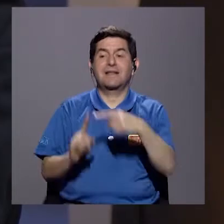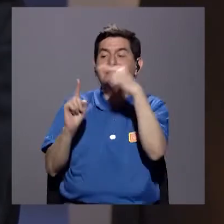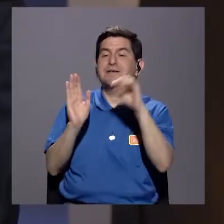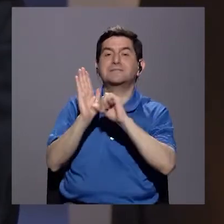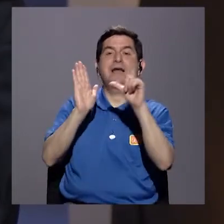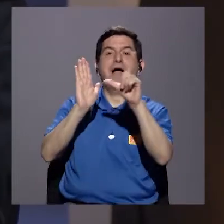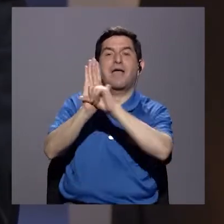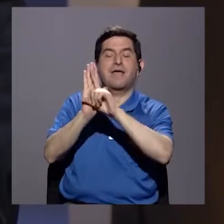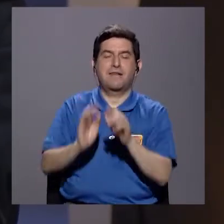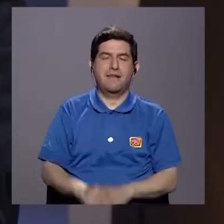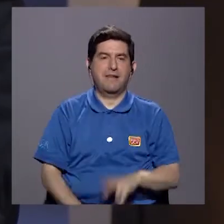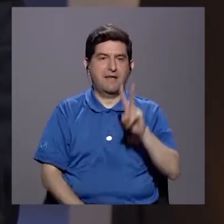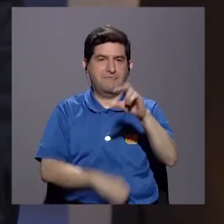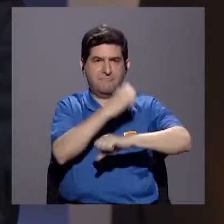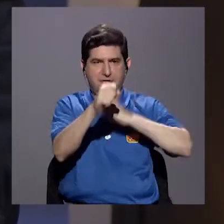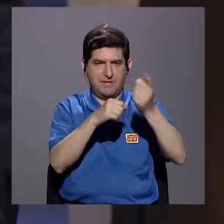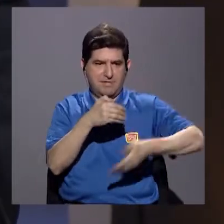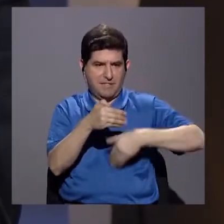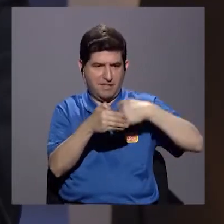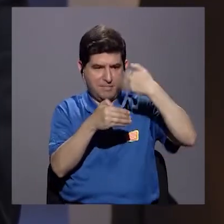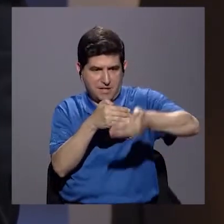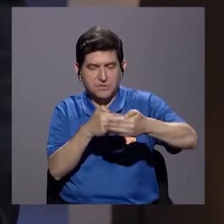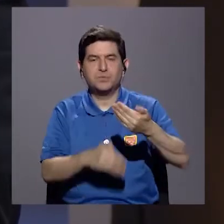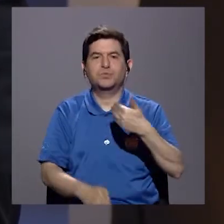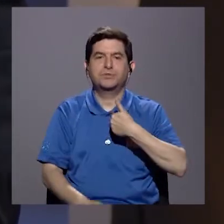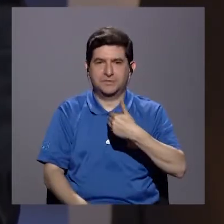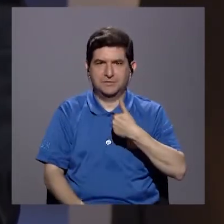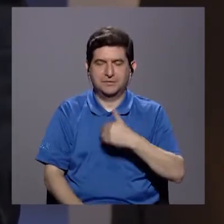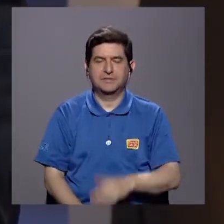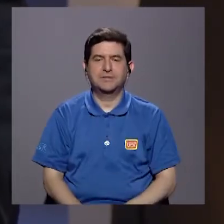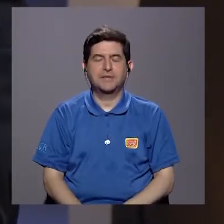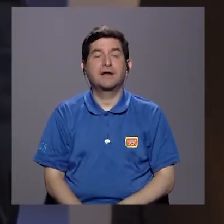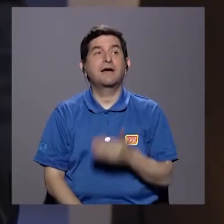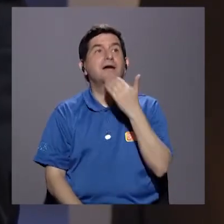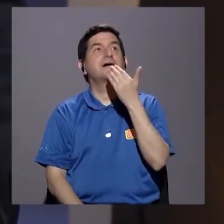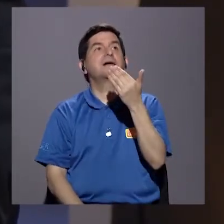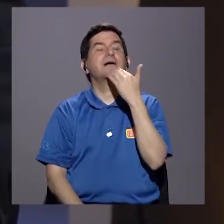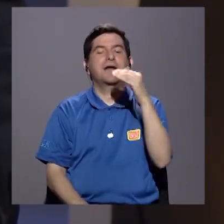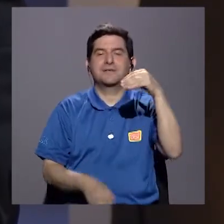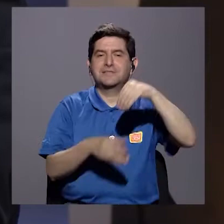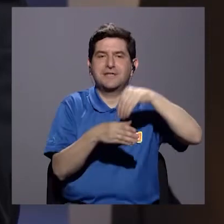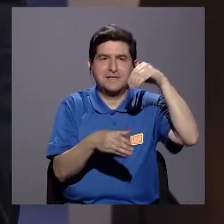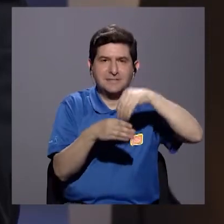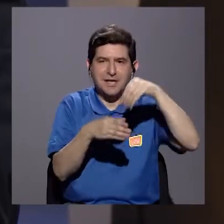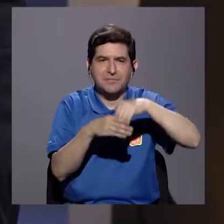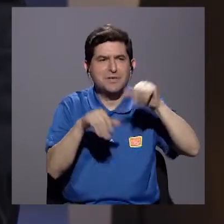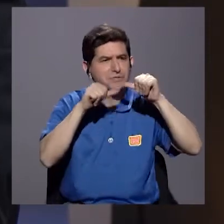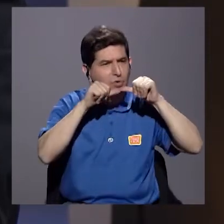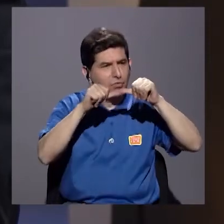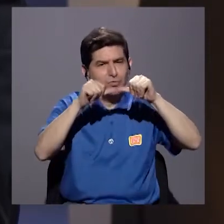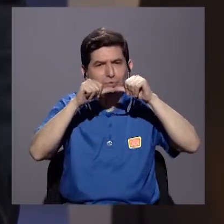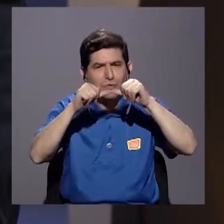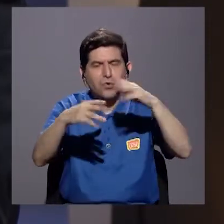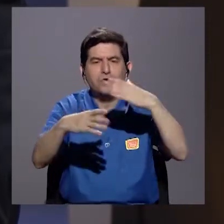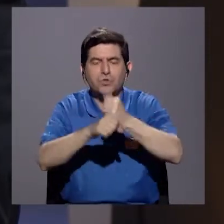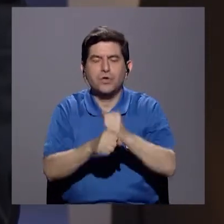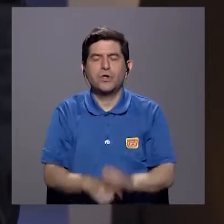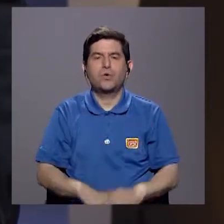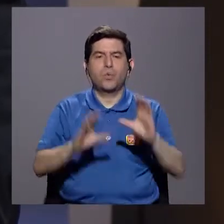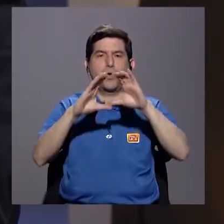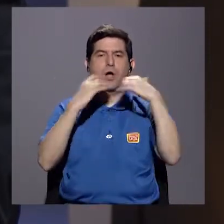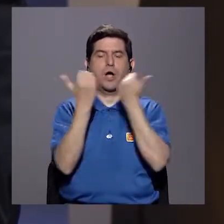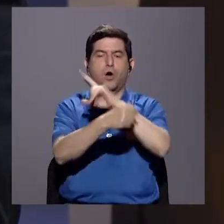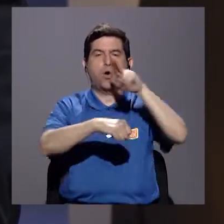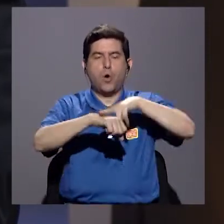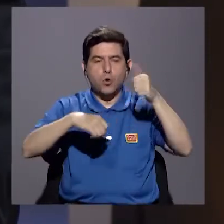Legislativa. Bueno, ese es el nacimiento. 20 años después tenemos, que gracias a la inversión que